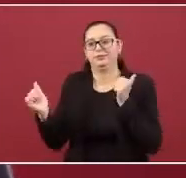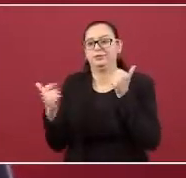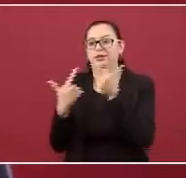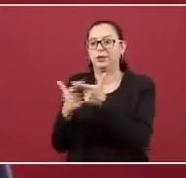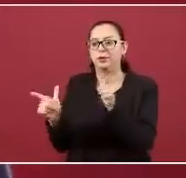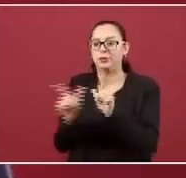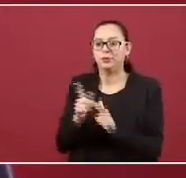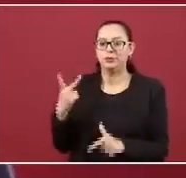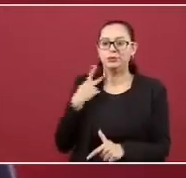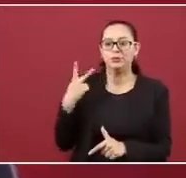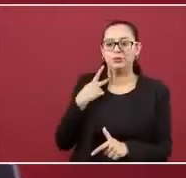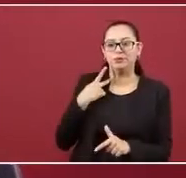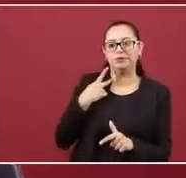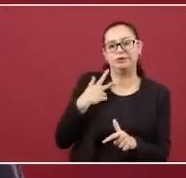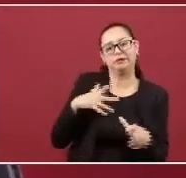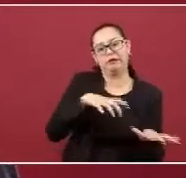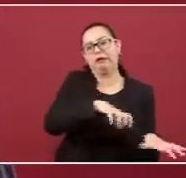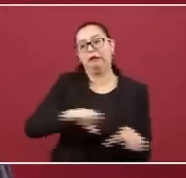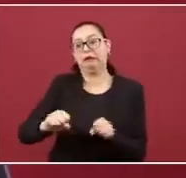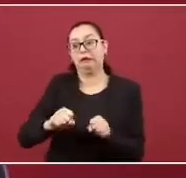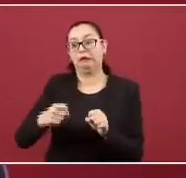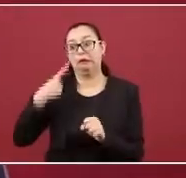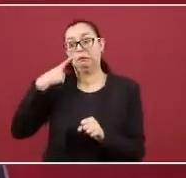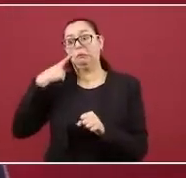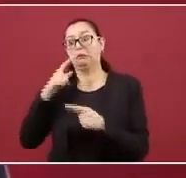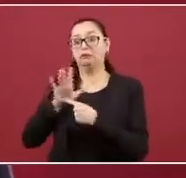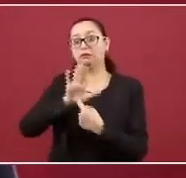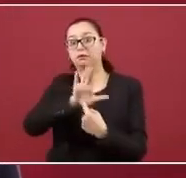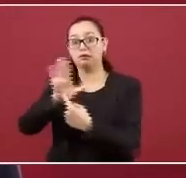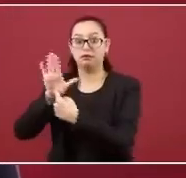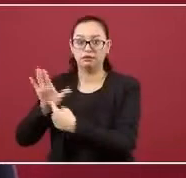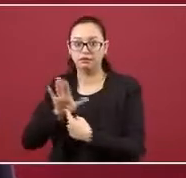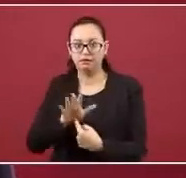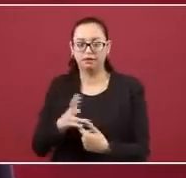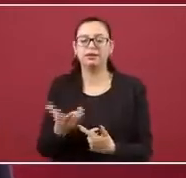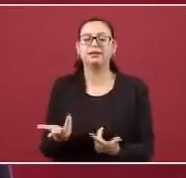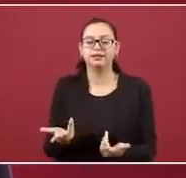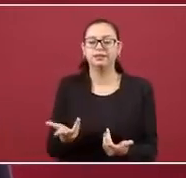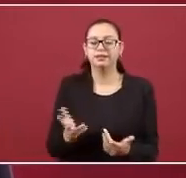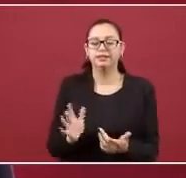como lo tomó de bandera un partido, pues vale la pena